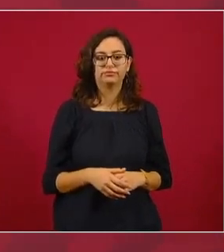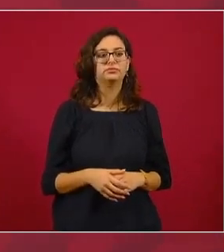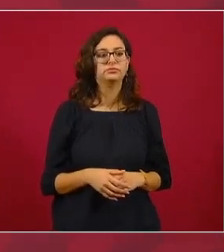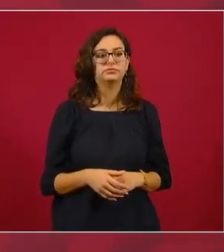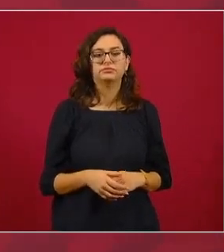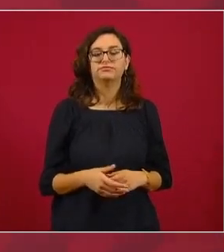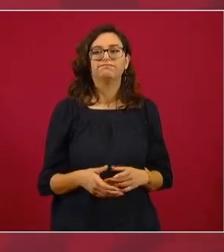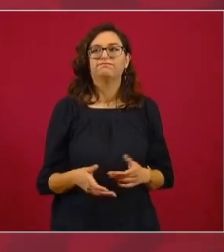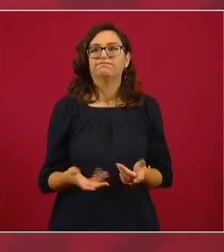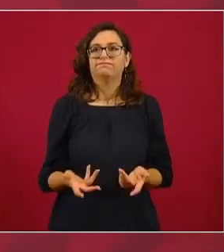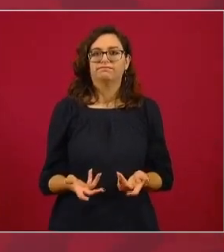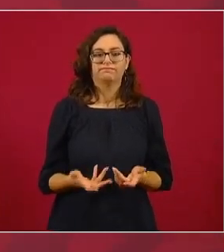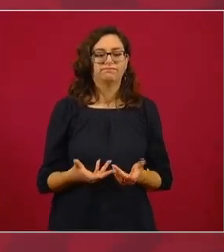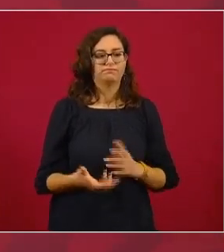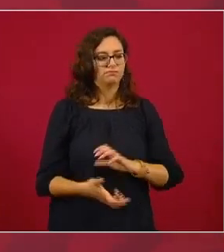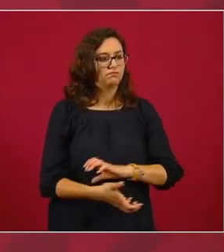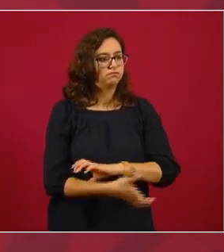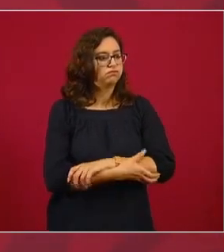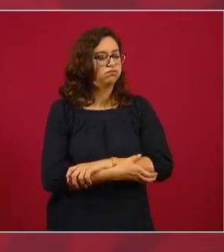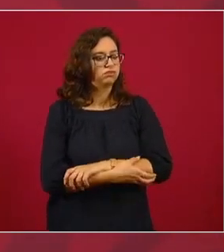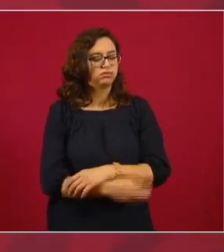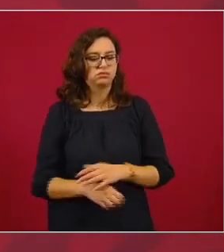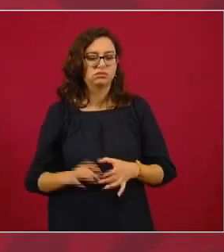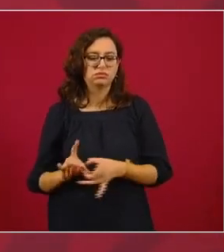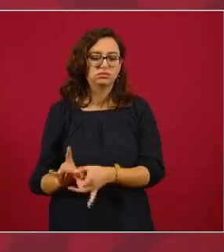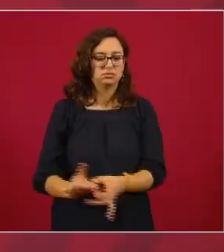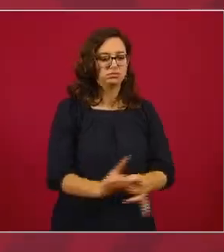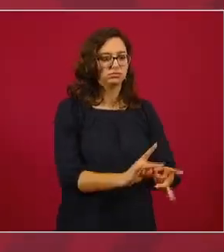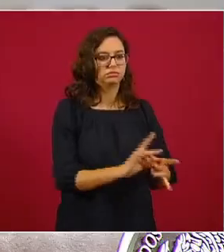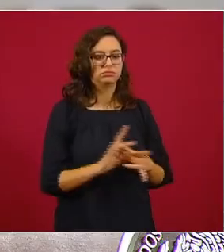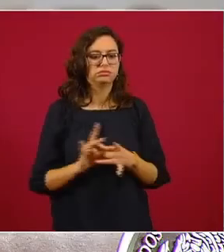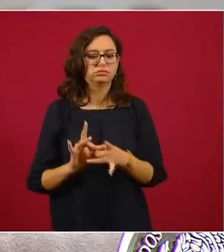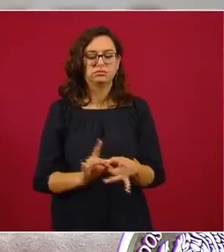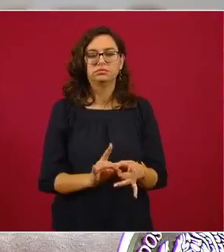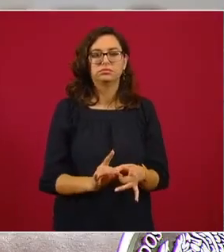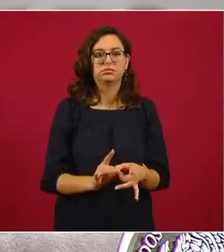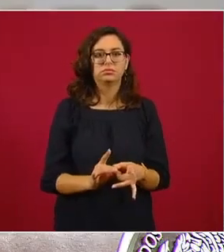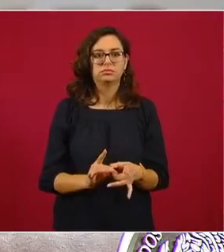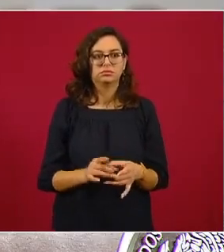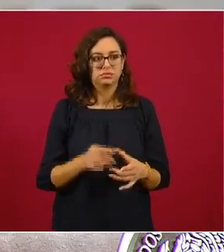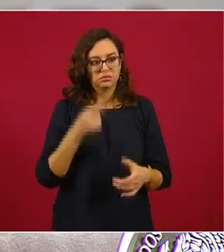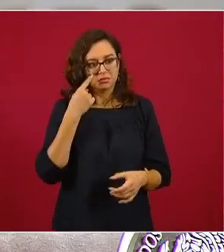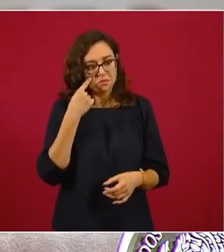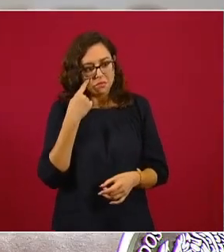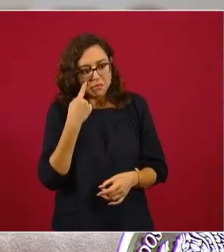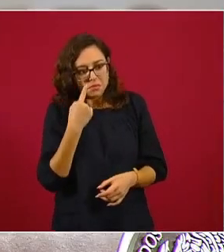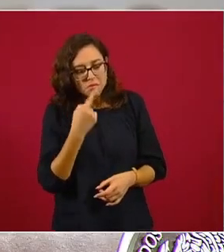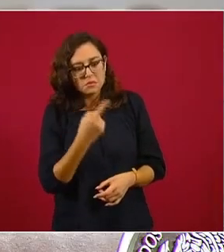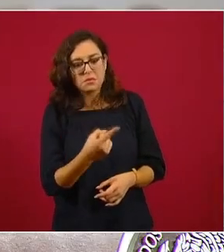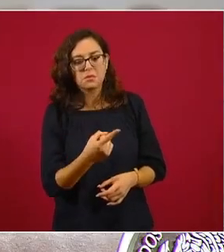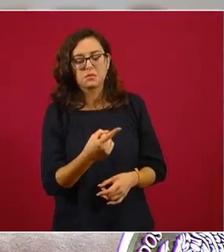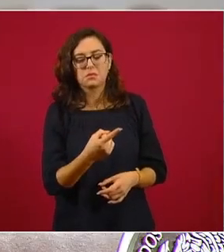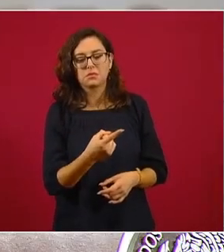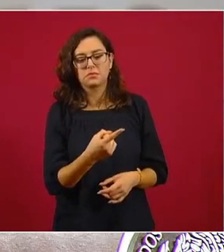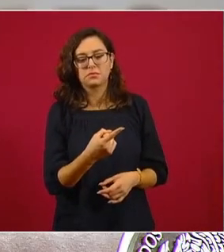solidaridad de los trabajadores de la salud es que, a pesar